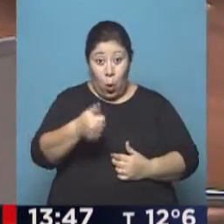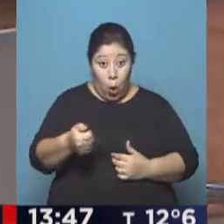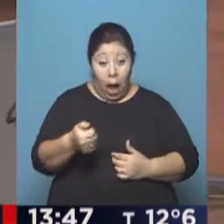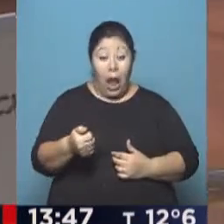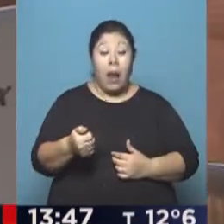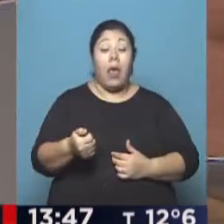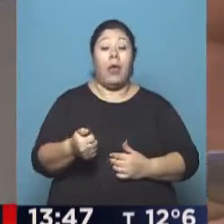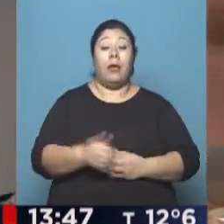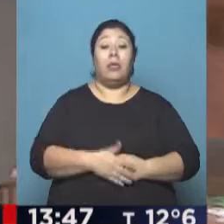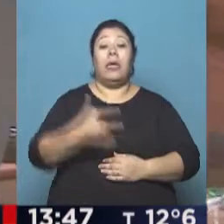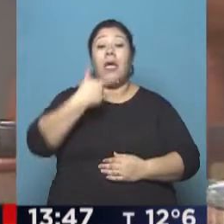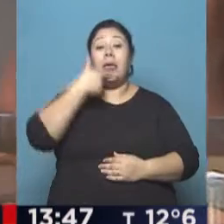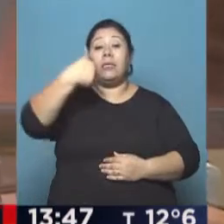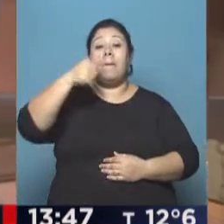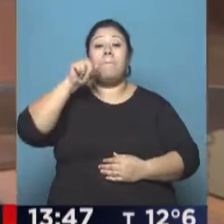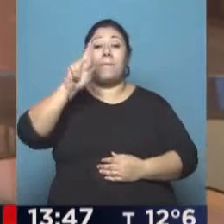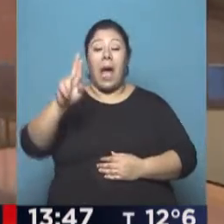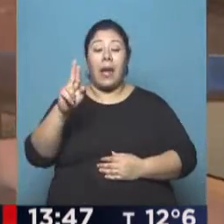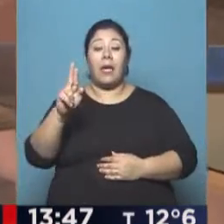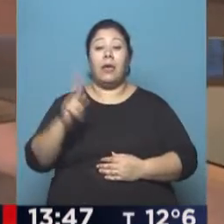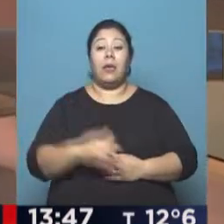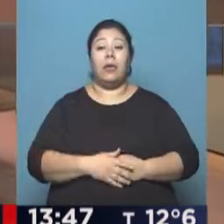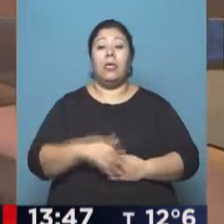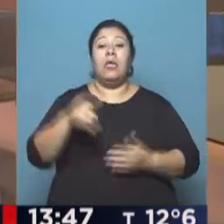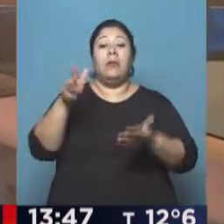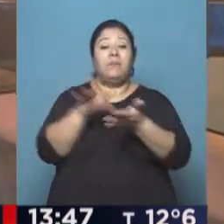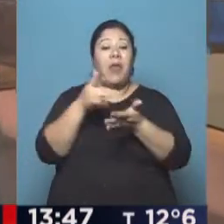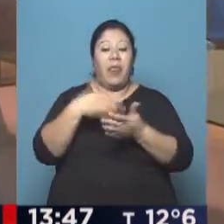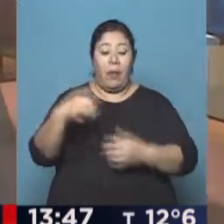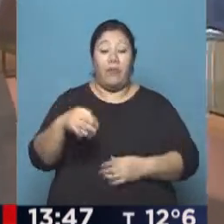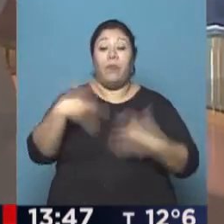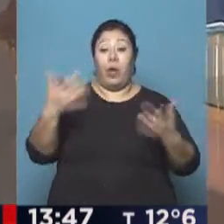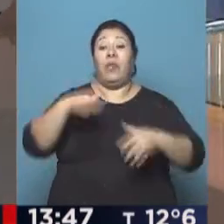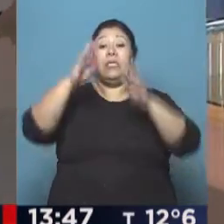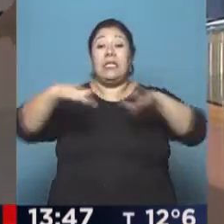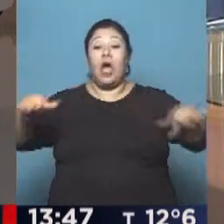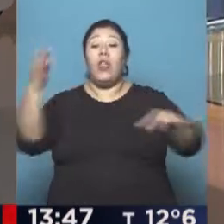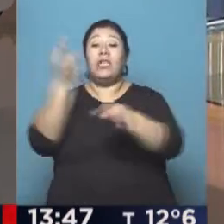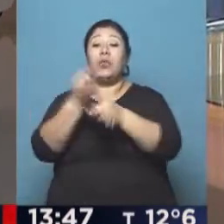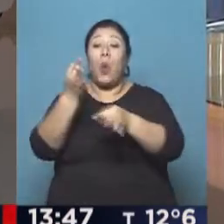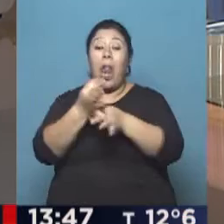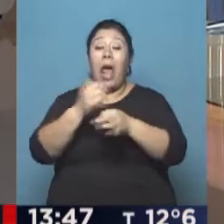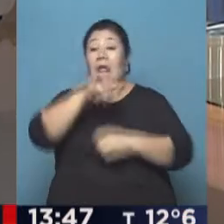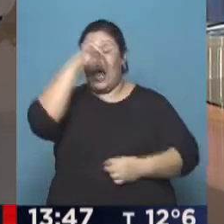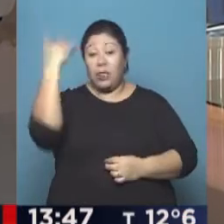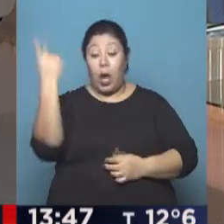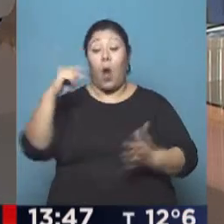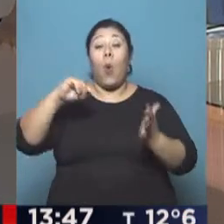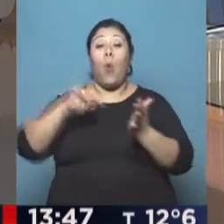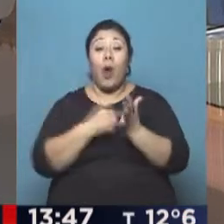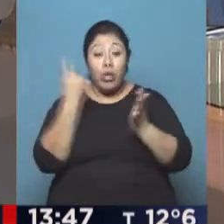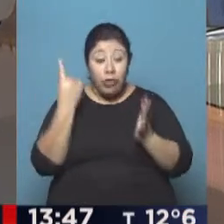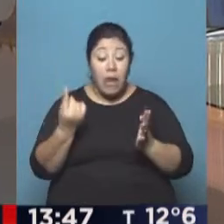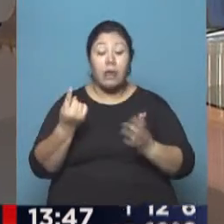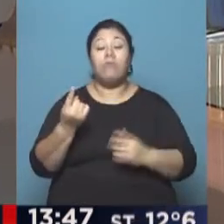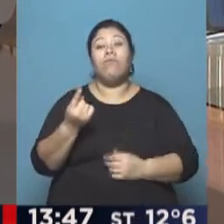tu teléfono smartphone, es decir, un teléfono touch. ¿Qué hicieron los chicos del Colegio Nacional de Buenos Aires? Hicieron justamente una aplicación para usar en tu teléfono